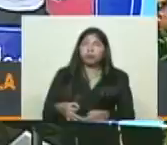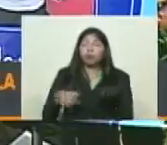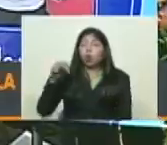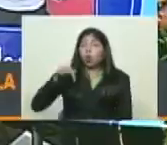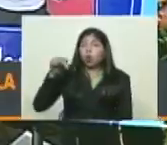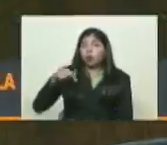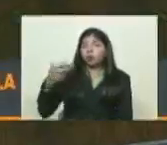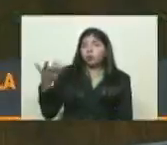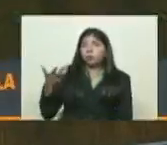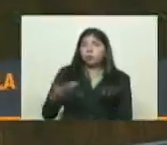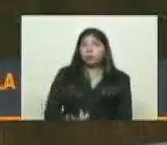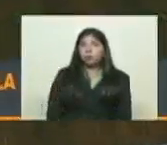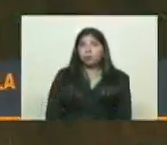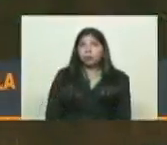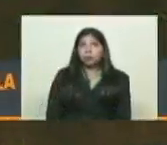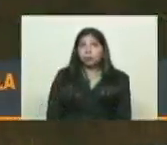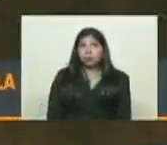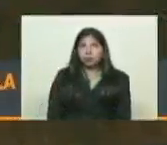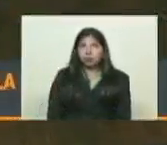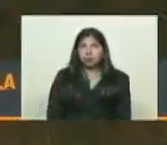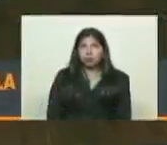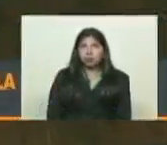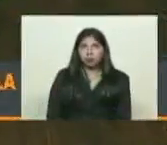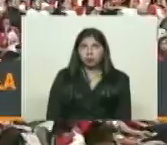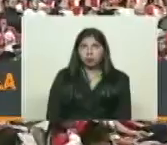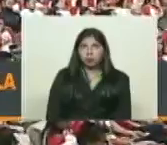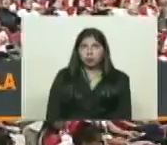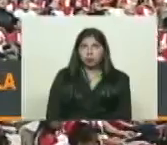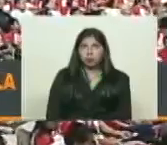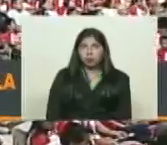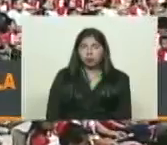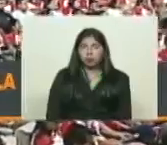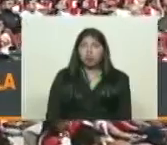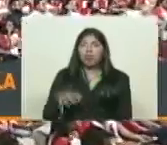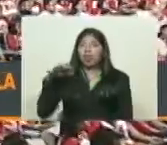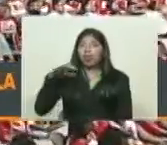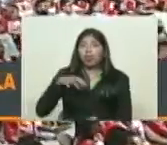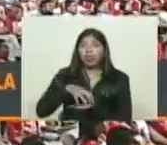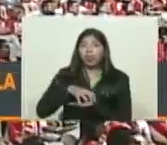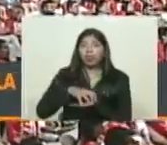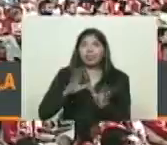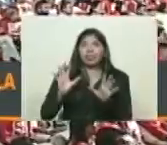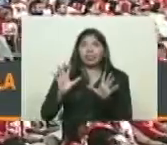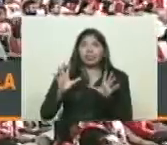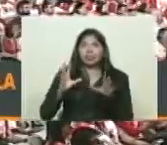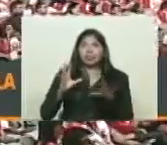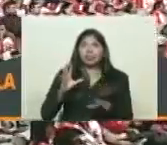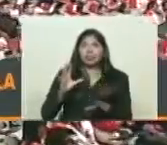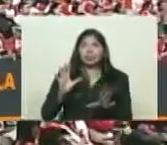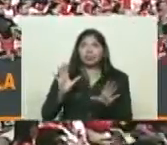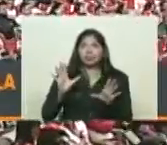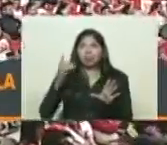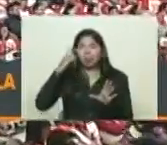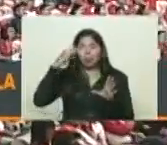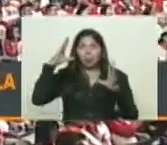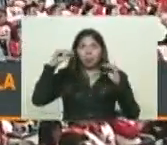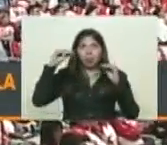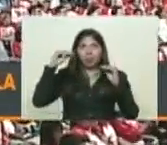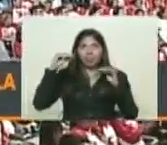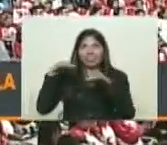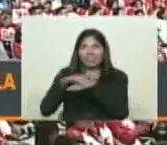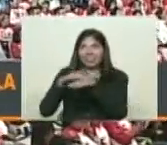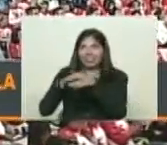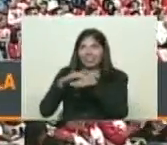día ha sido el estado que... Ay, no, presidente, discúlpeme de